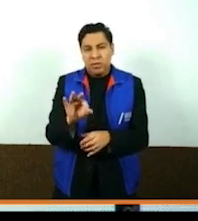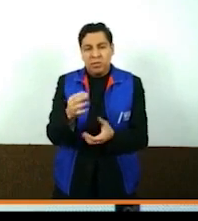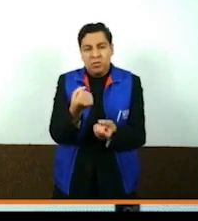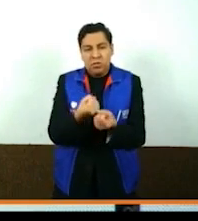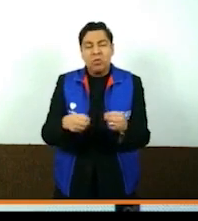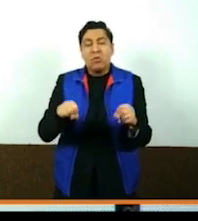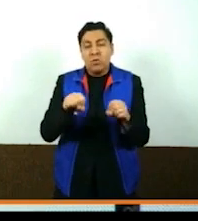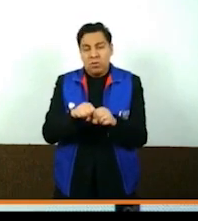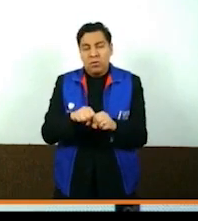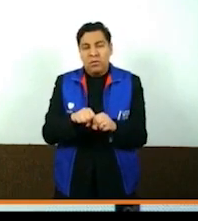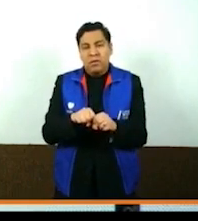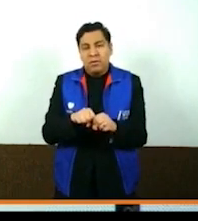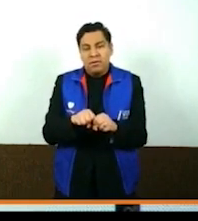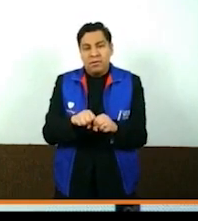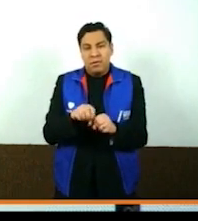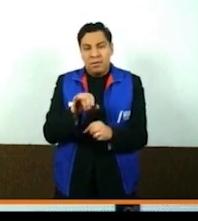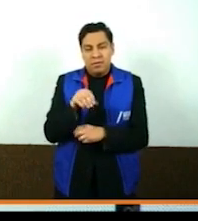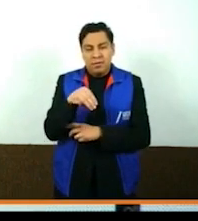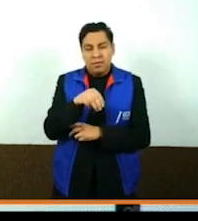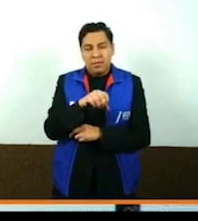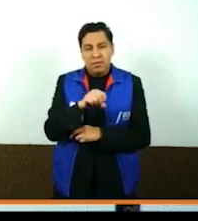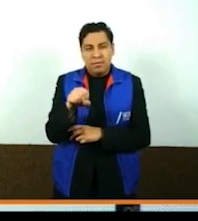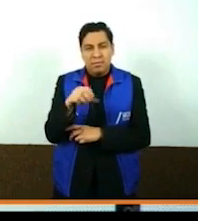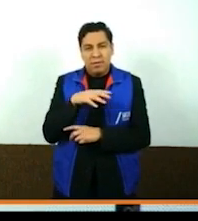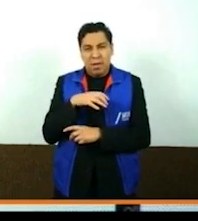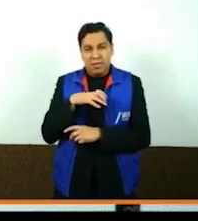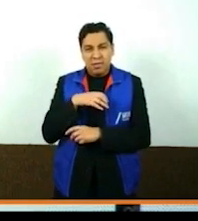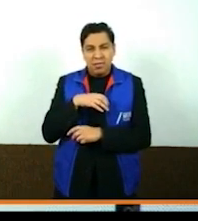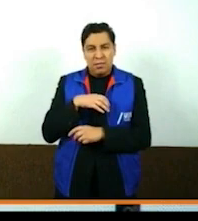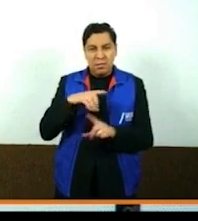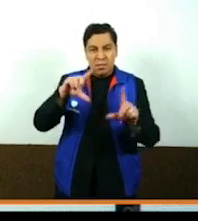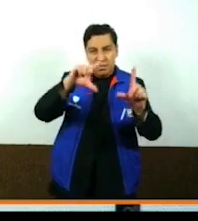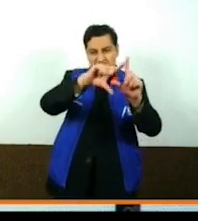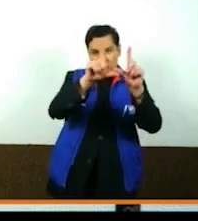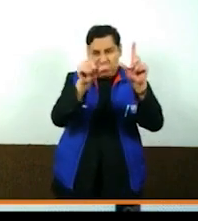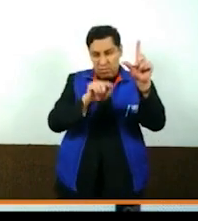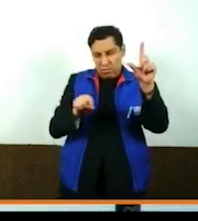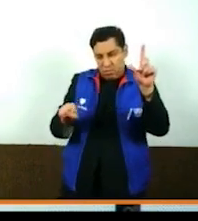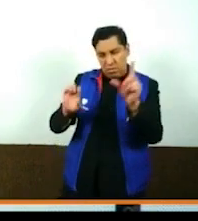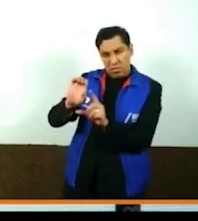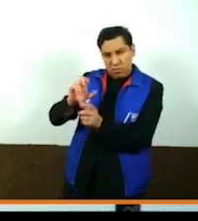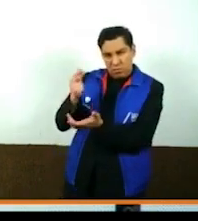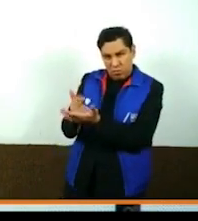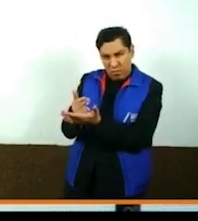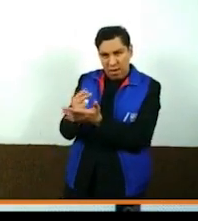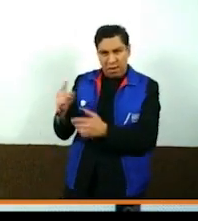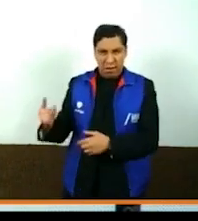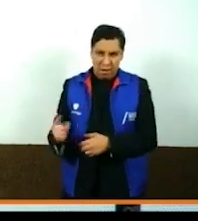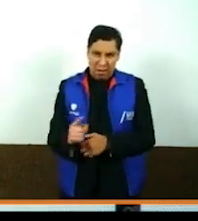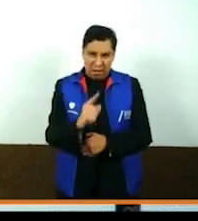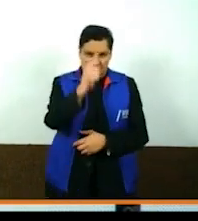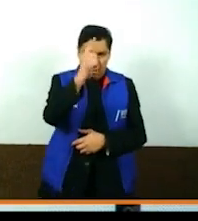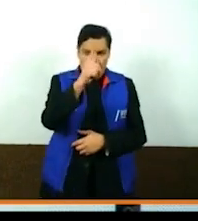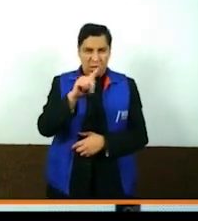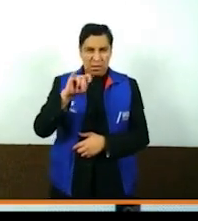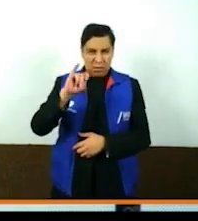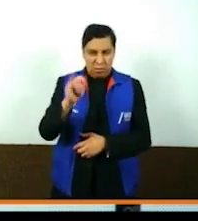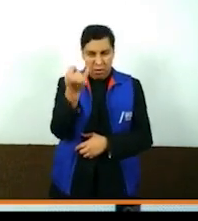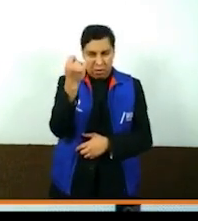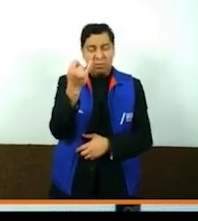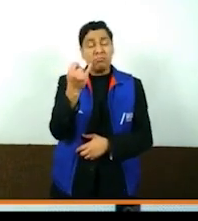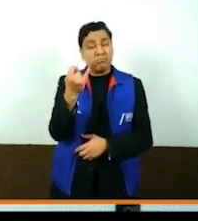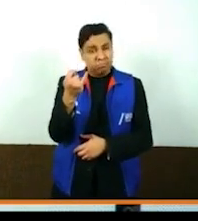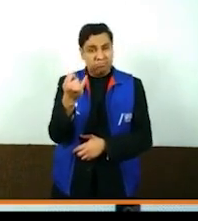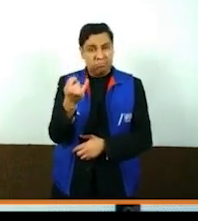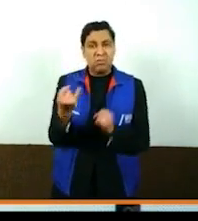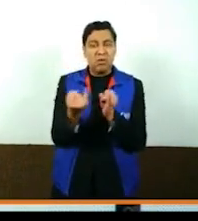Seguro Social. Están desde Chetumal hasta Tijuana, y hemos tenido empresas estos días de esos lugares y